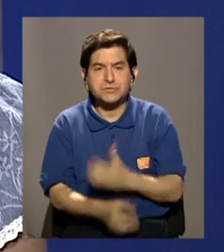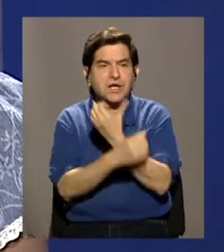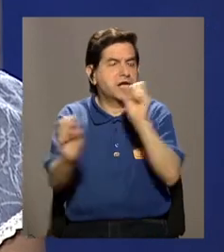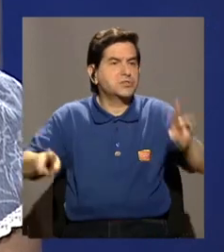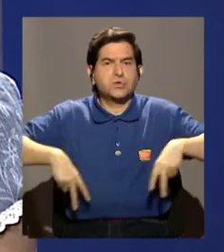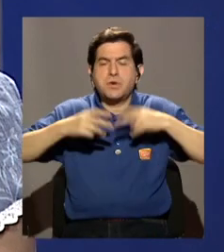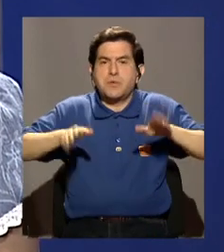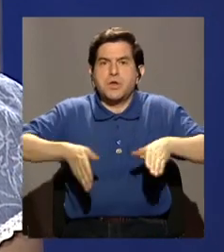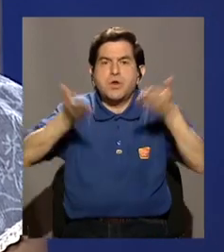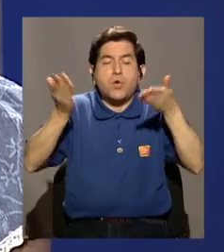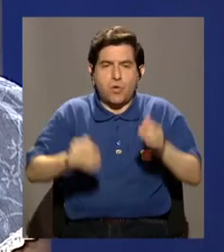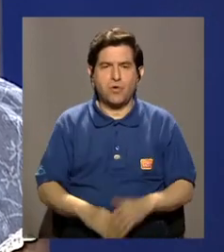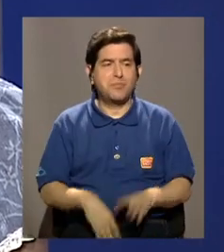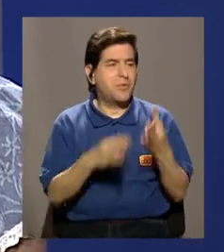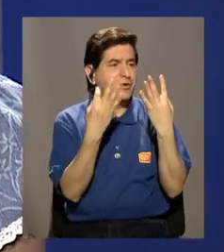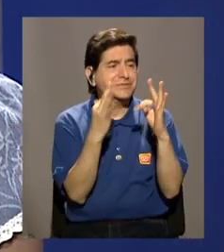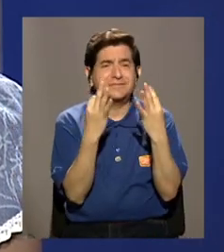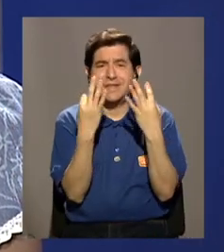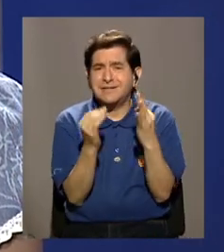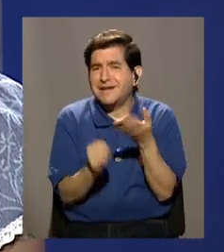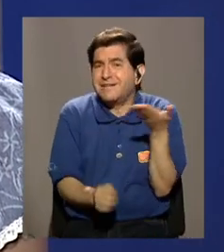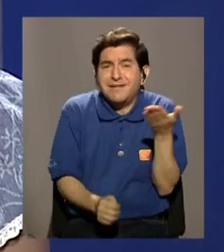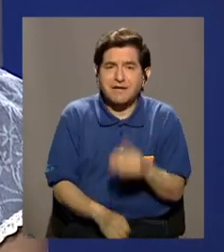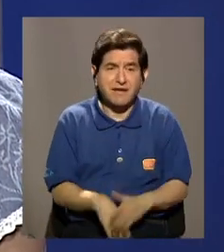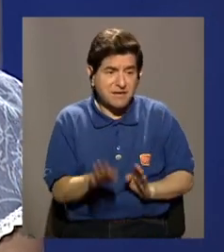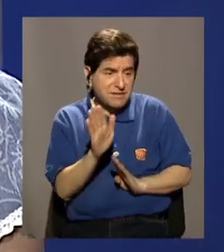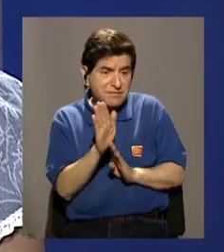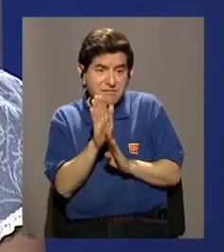cómo sobrevivir cómo desarrollarnos